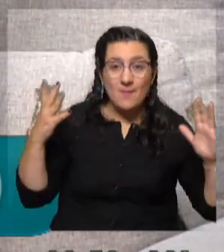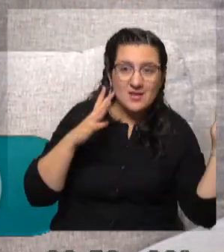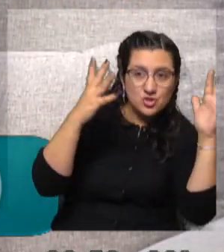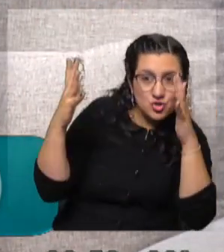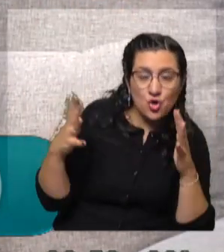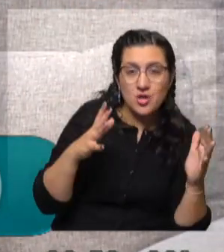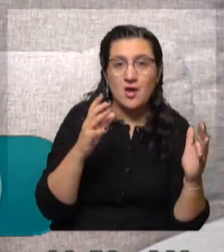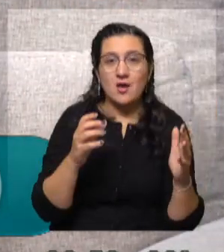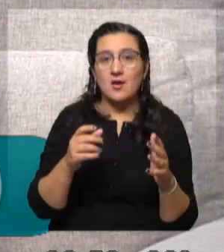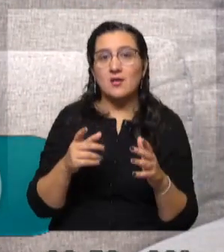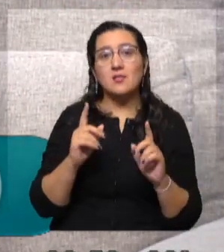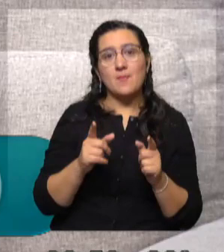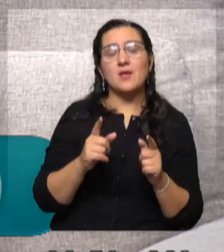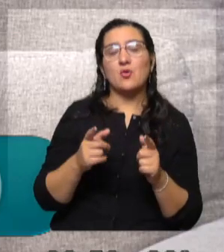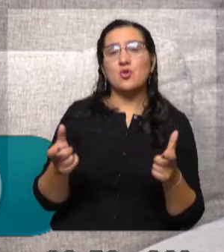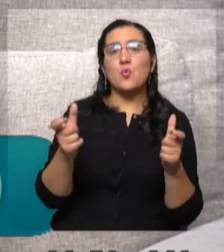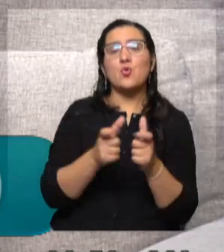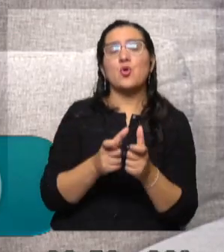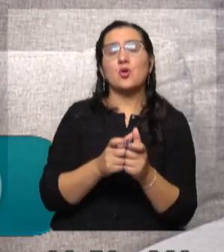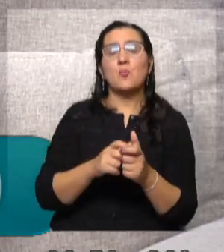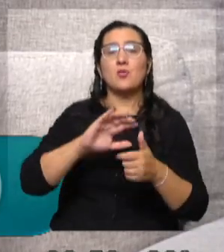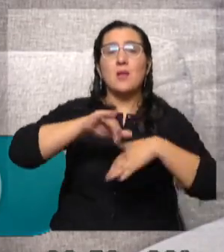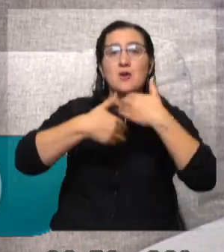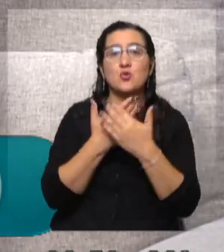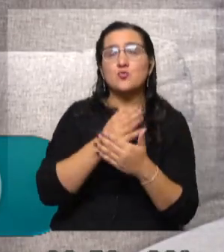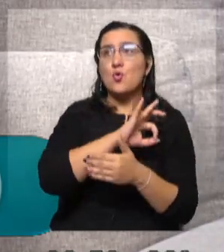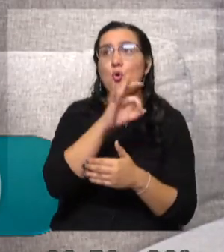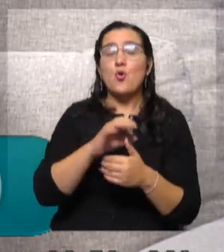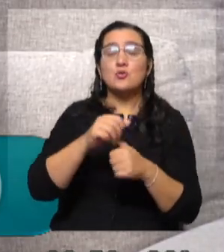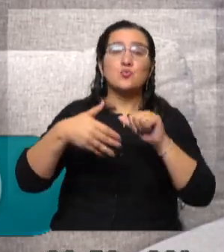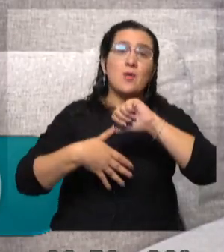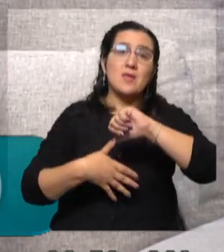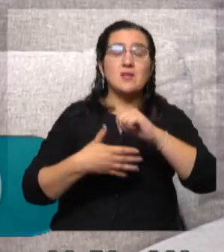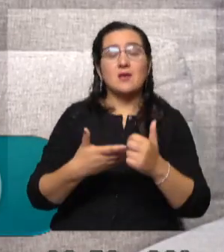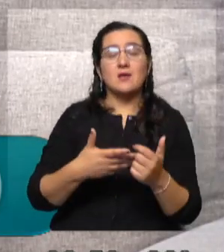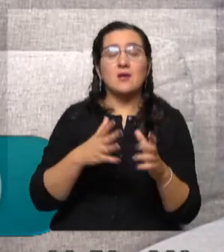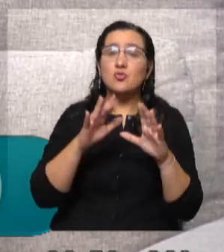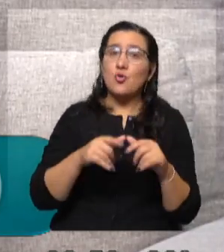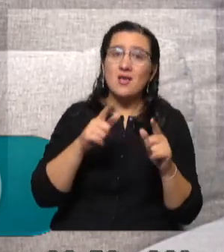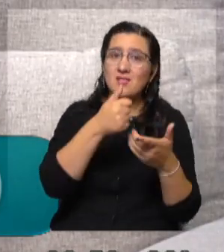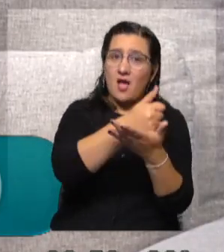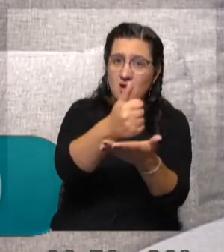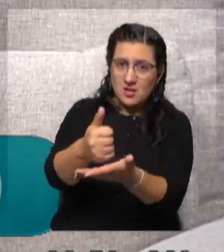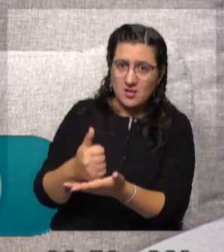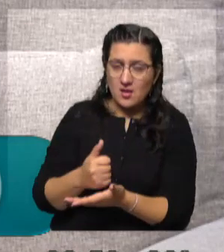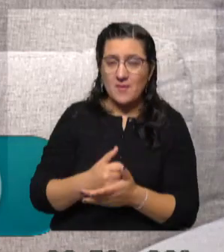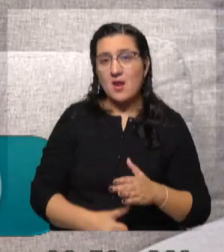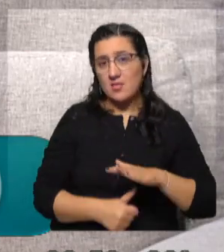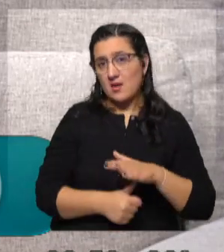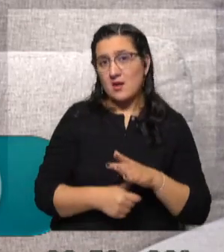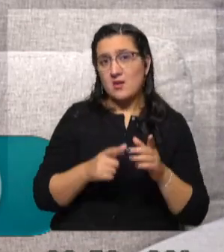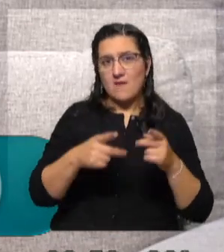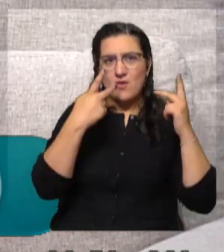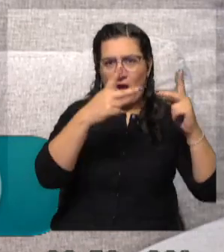América del Sur tiene que ver con reuniones como la de mercosur o la de Sudamérica en todo eso hay que estar para liderar Y eso